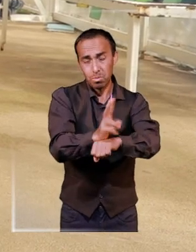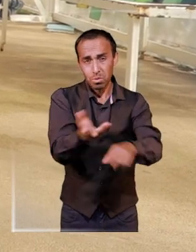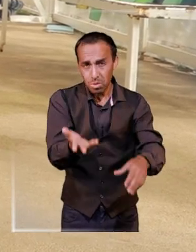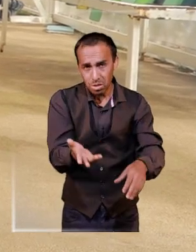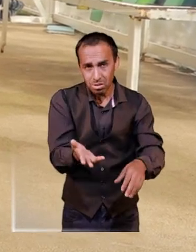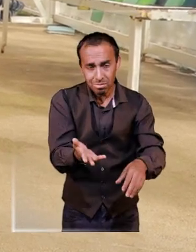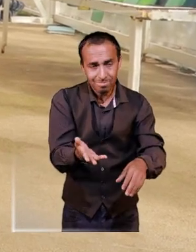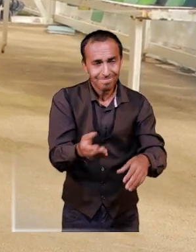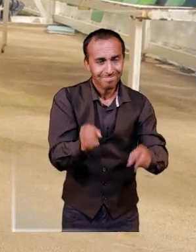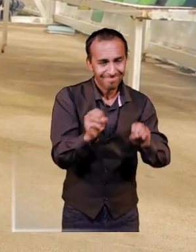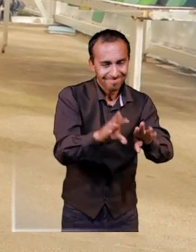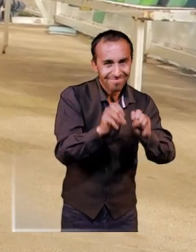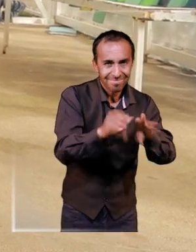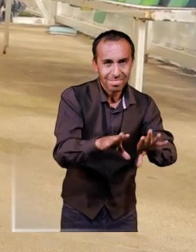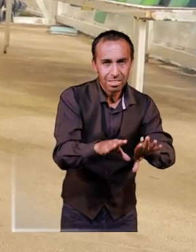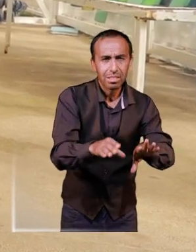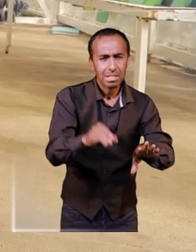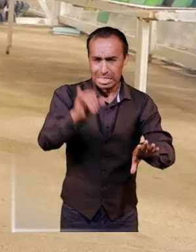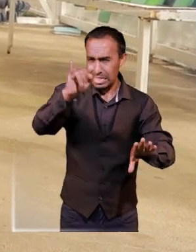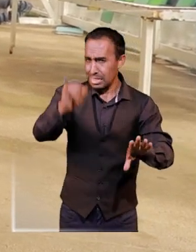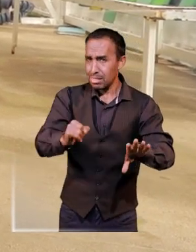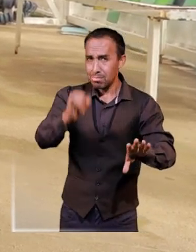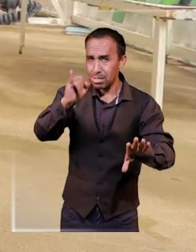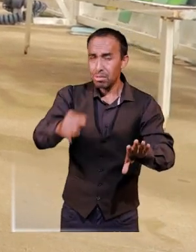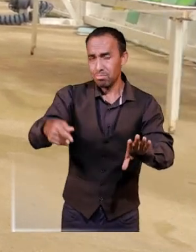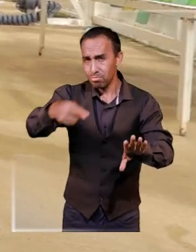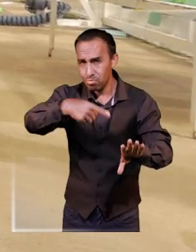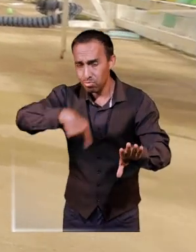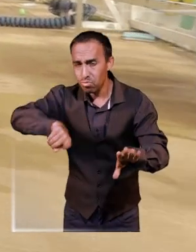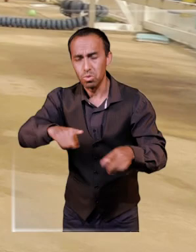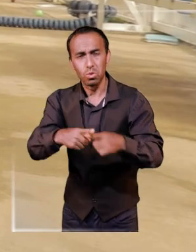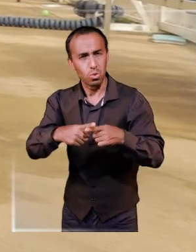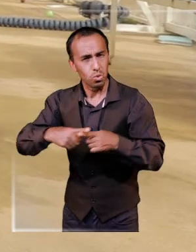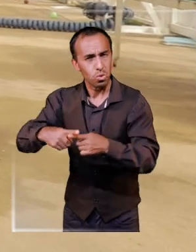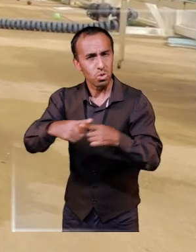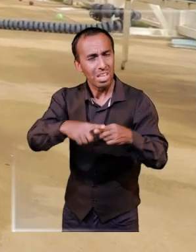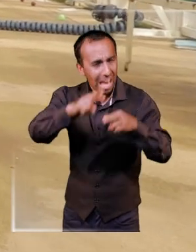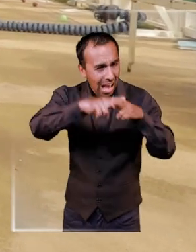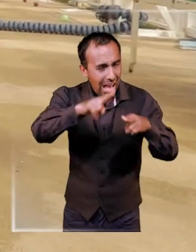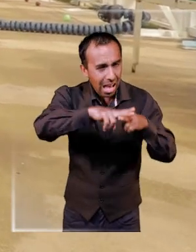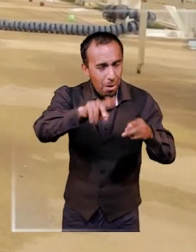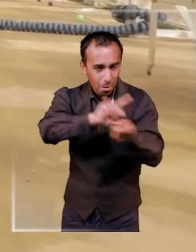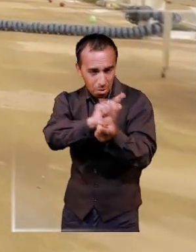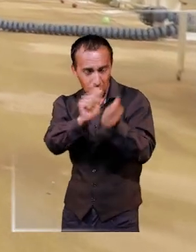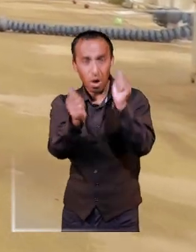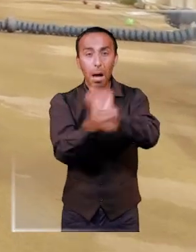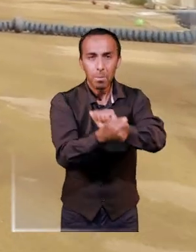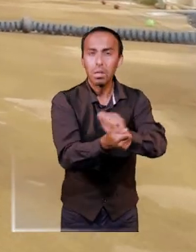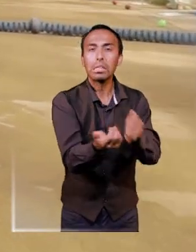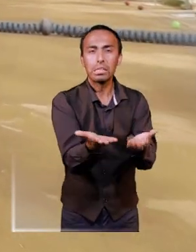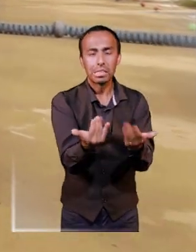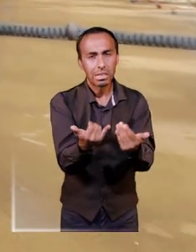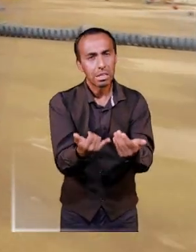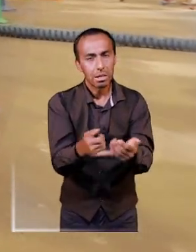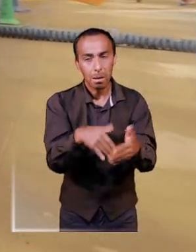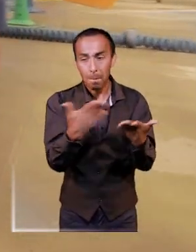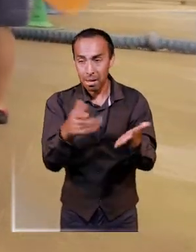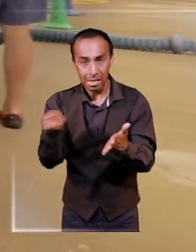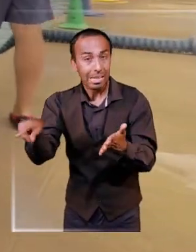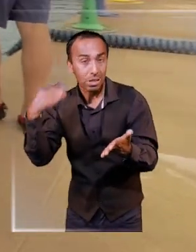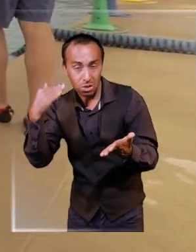te decía, metodológica, que esa es otra cosa, siempre, siempre que nosotros como sociedad generamos las